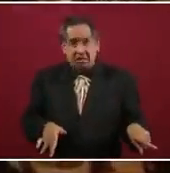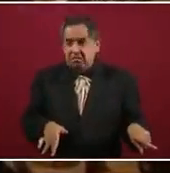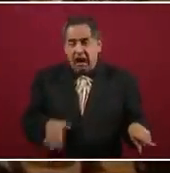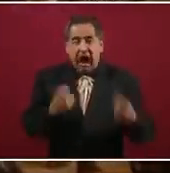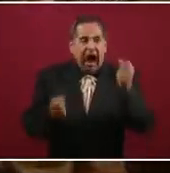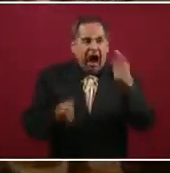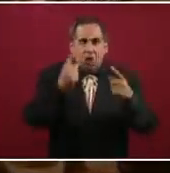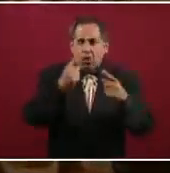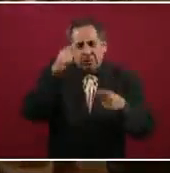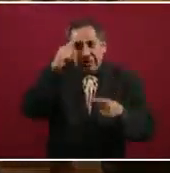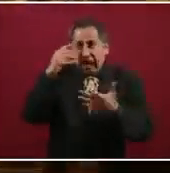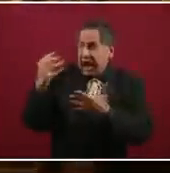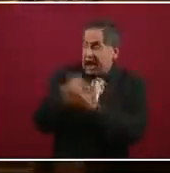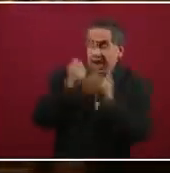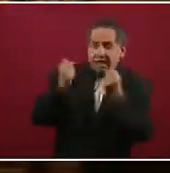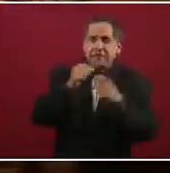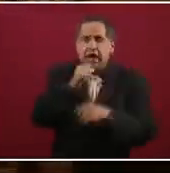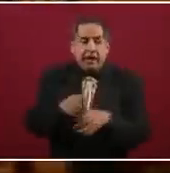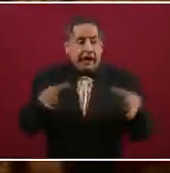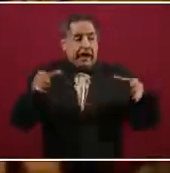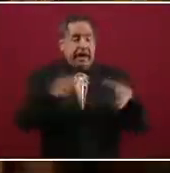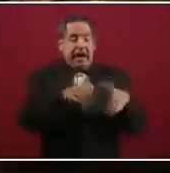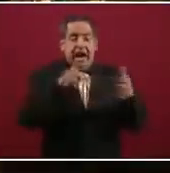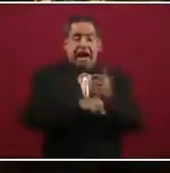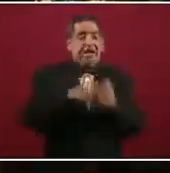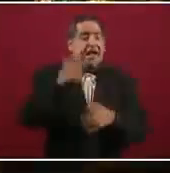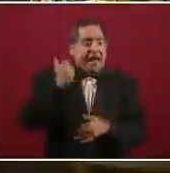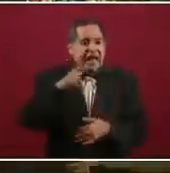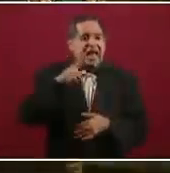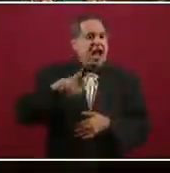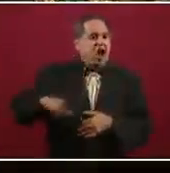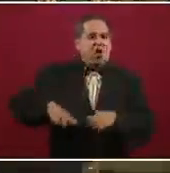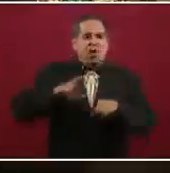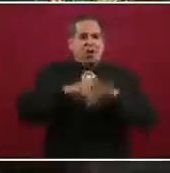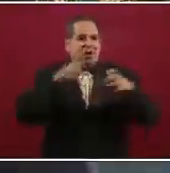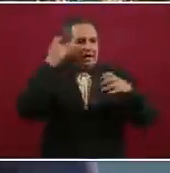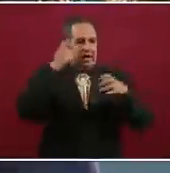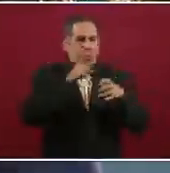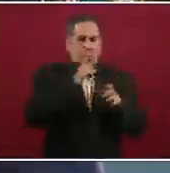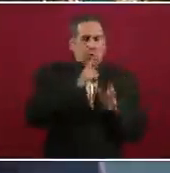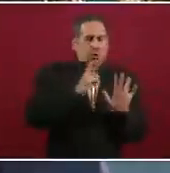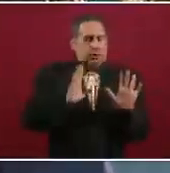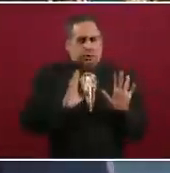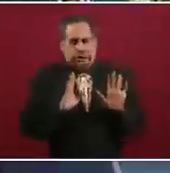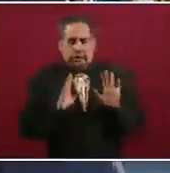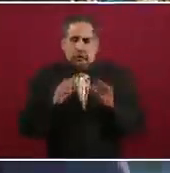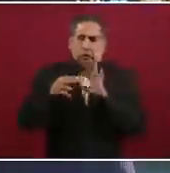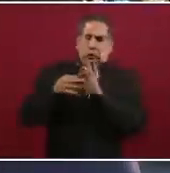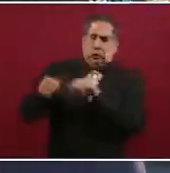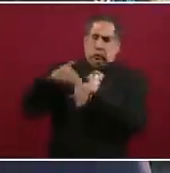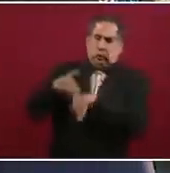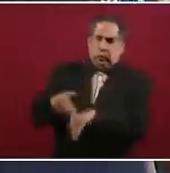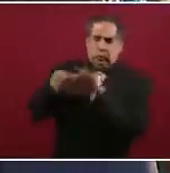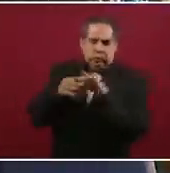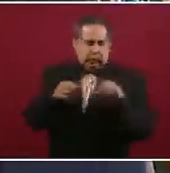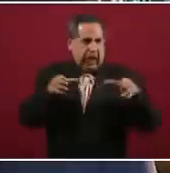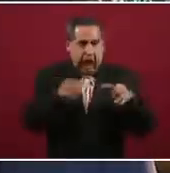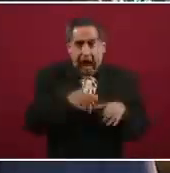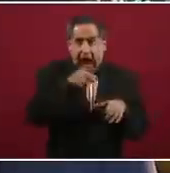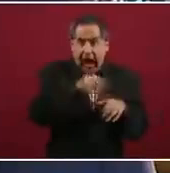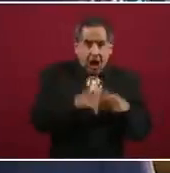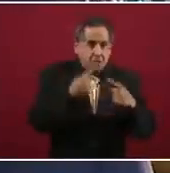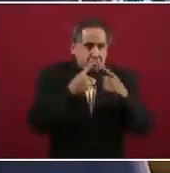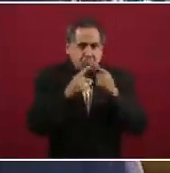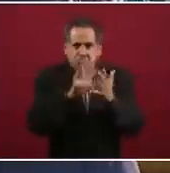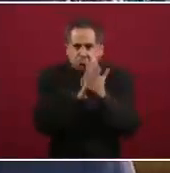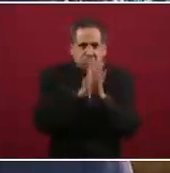Bueno, estaban reuniéndose en la casa del corregidor, que era bastante conservador, y que enseguida que